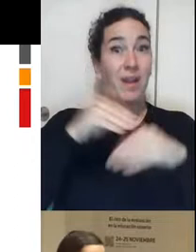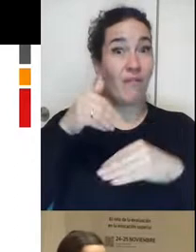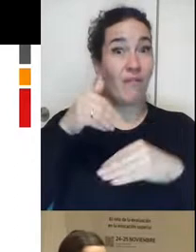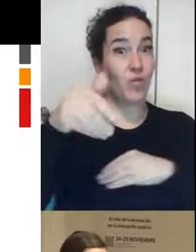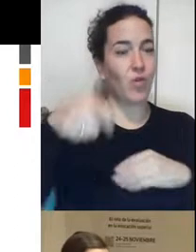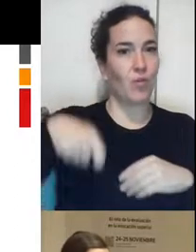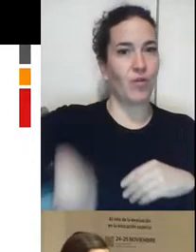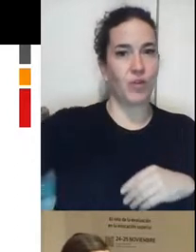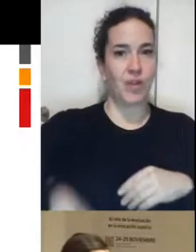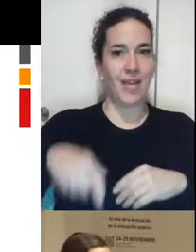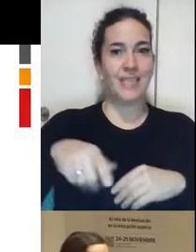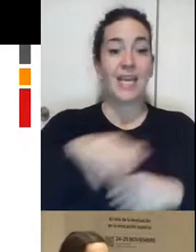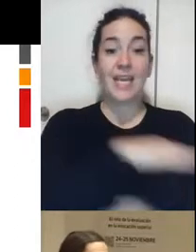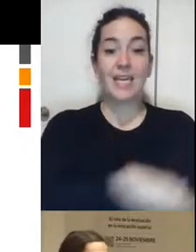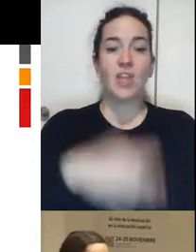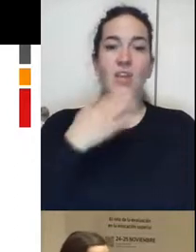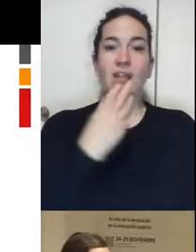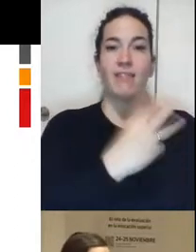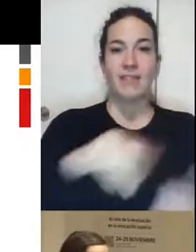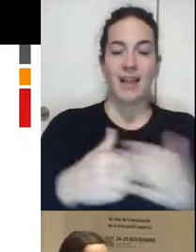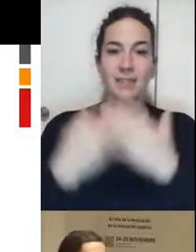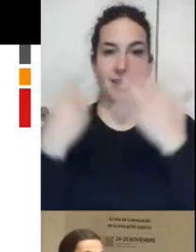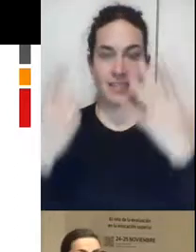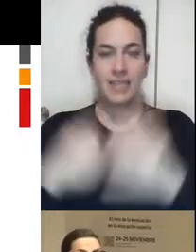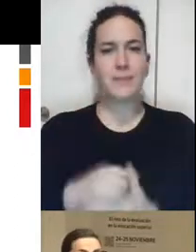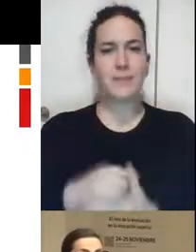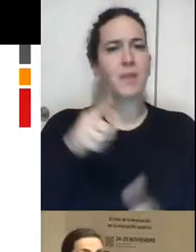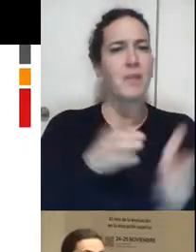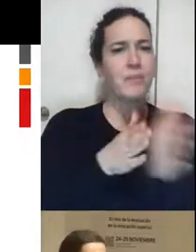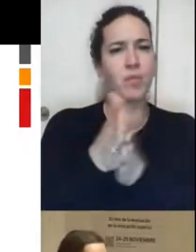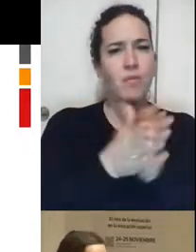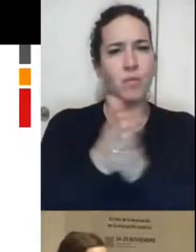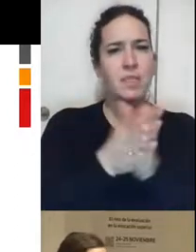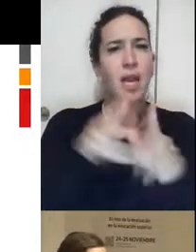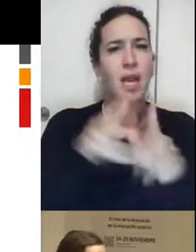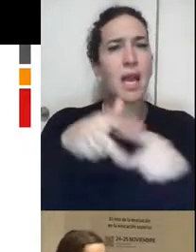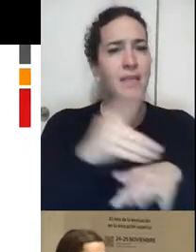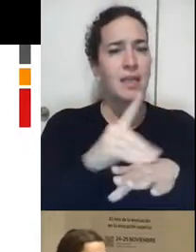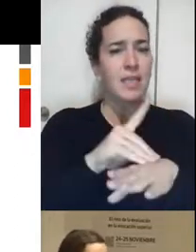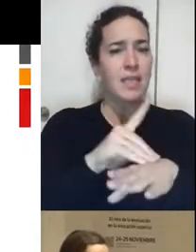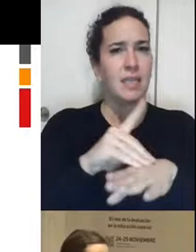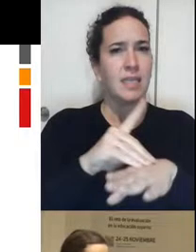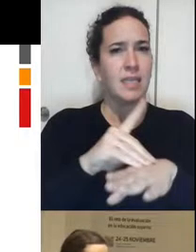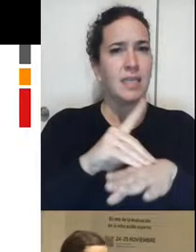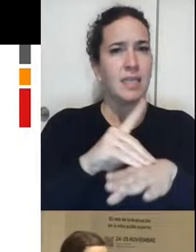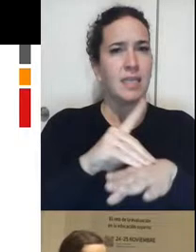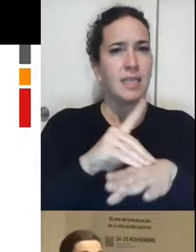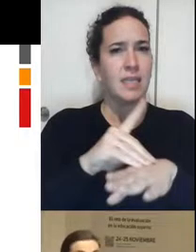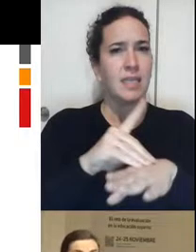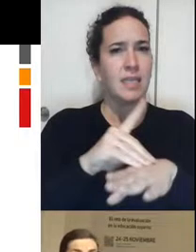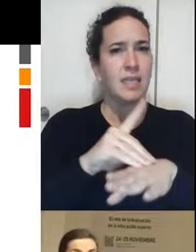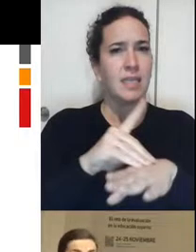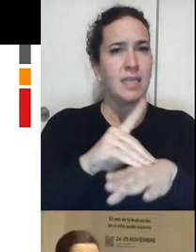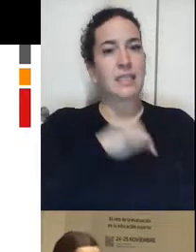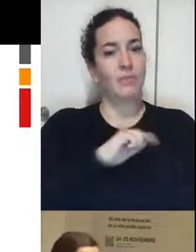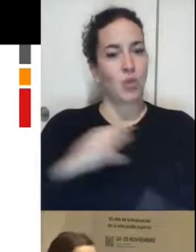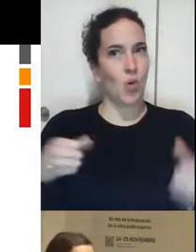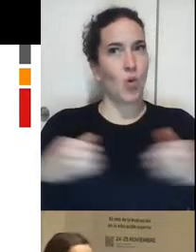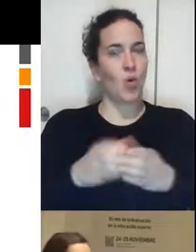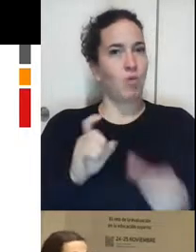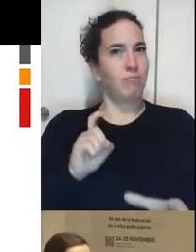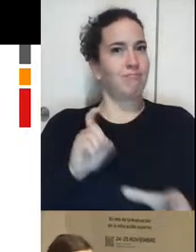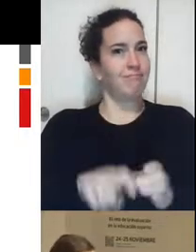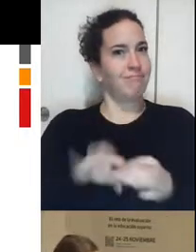con alumnos de 3 a 6 años, fomentar el uso adecuado de las herramientas digitales, promover el sentimiento de grupo y